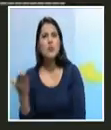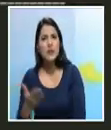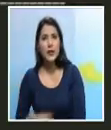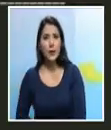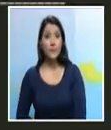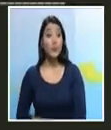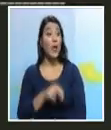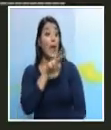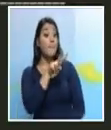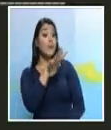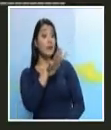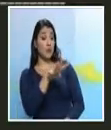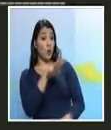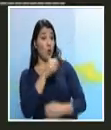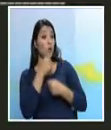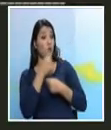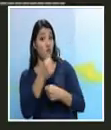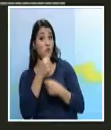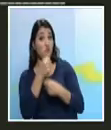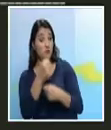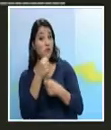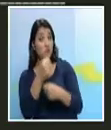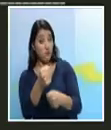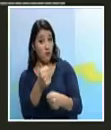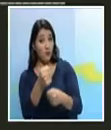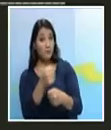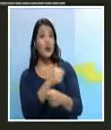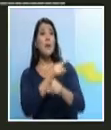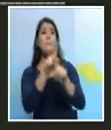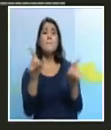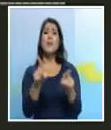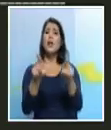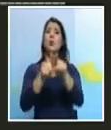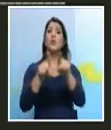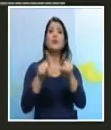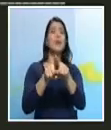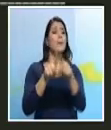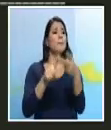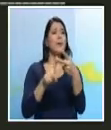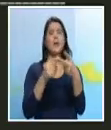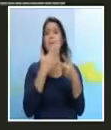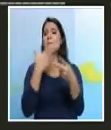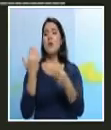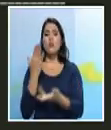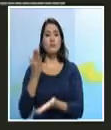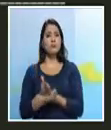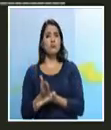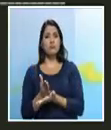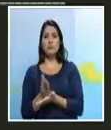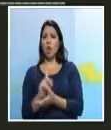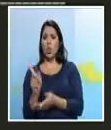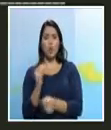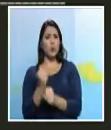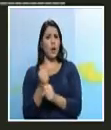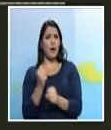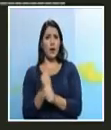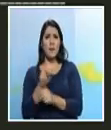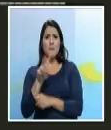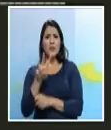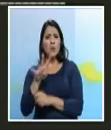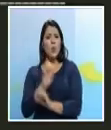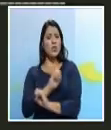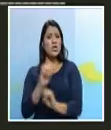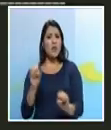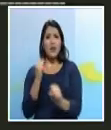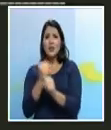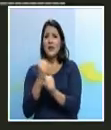manifestación, deberían de haber brazos caídos, como quien dice, o incapacidad, o lo que lo quieran llamar. El 24 nadie debería de trabajar. Así